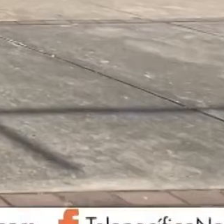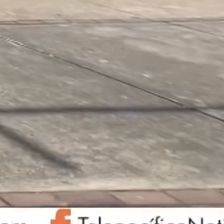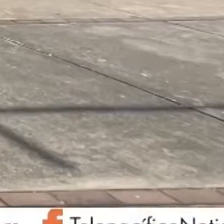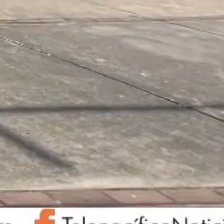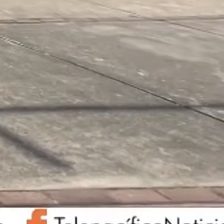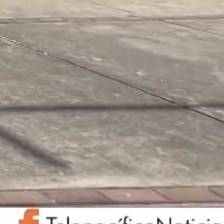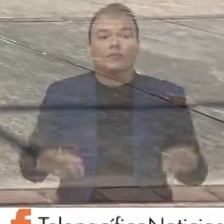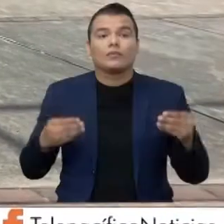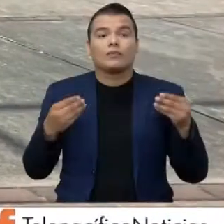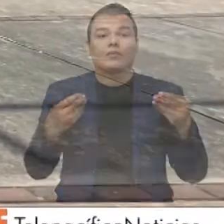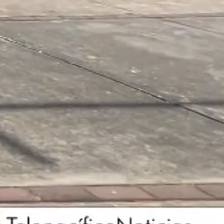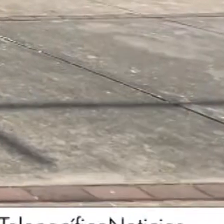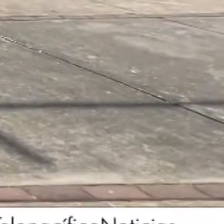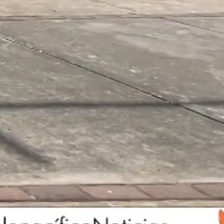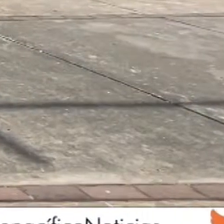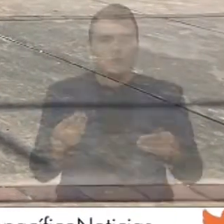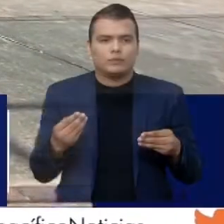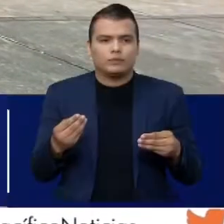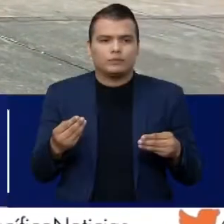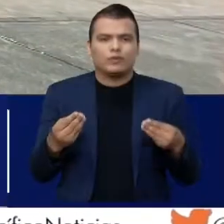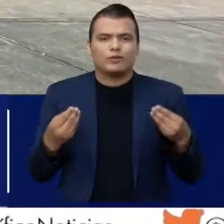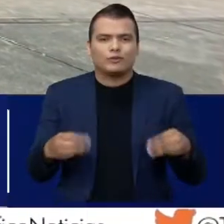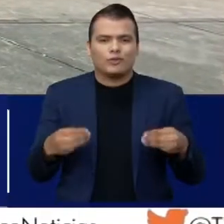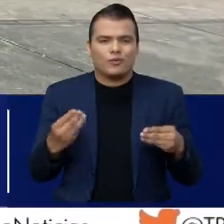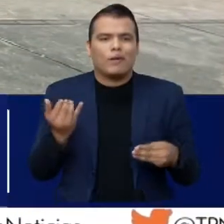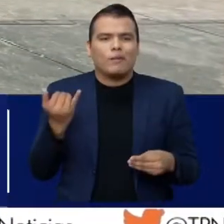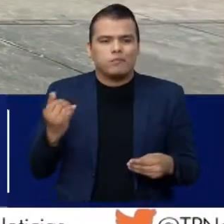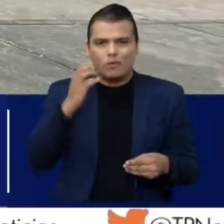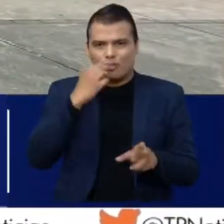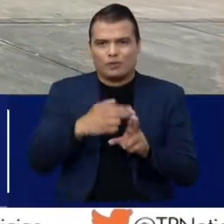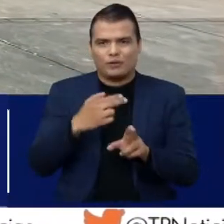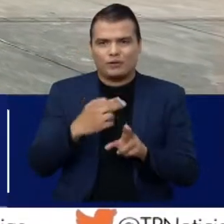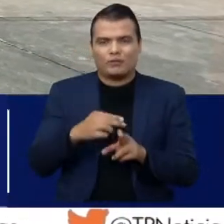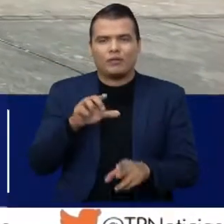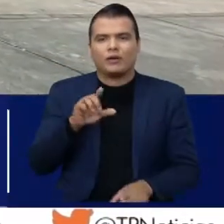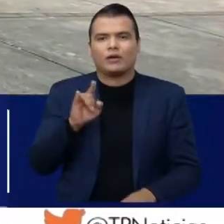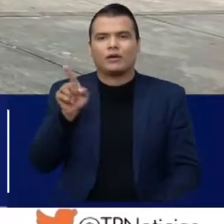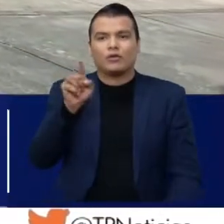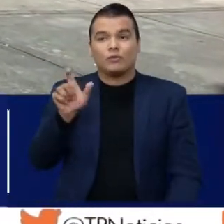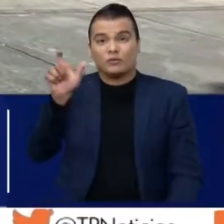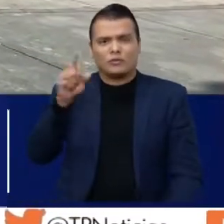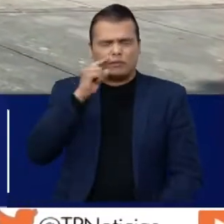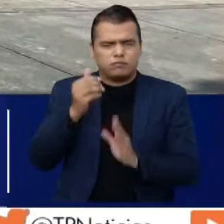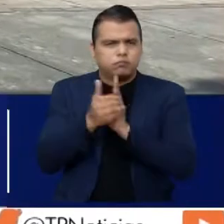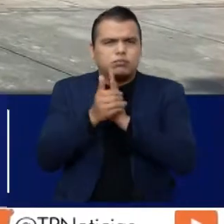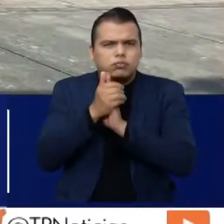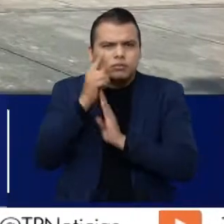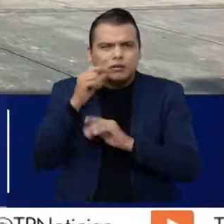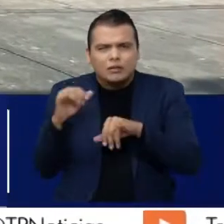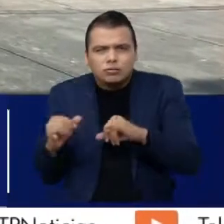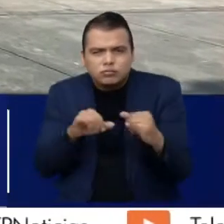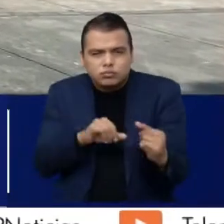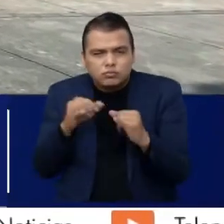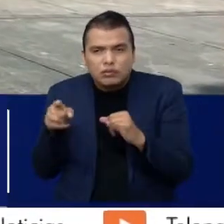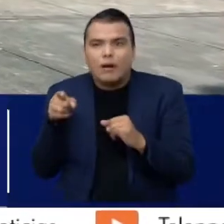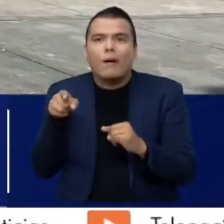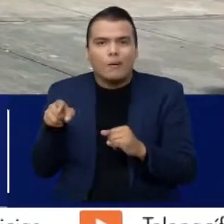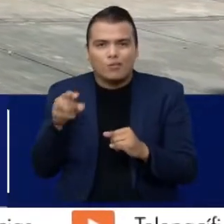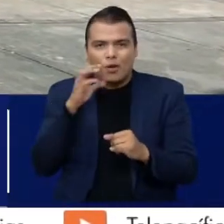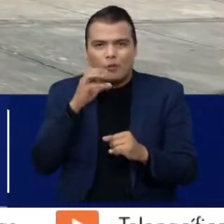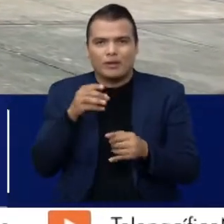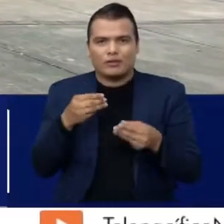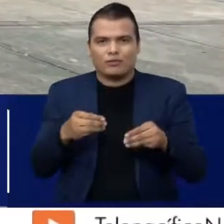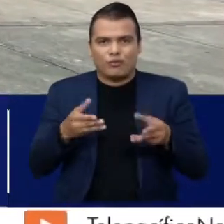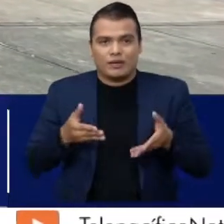Tuluá es la tierra que vio crecer a Luis H. Díaz, más conocido como la bala colombiana, una leyenda del ciclismo que dejó un